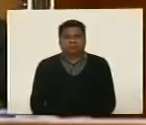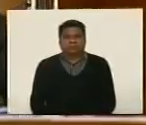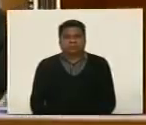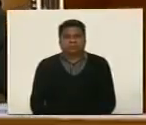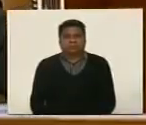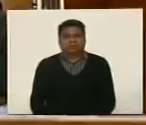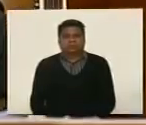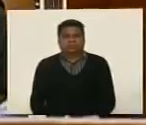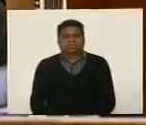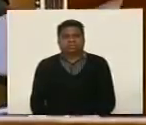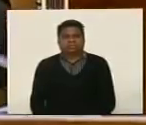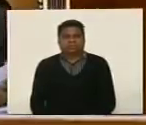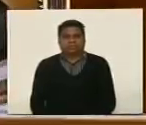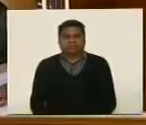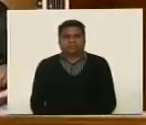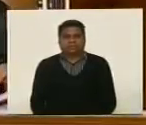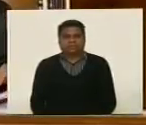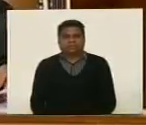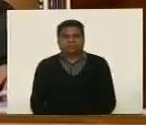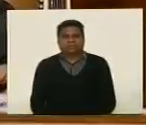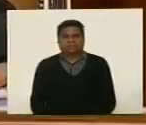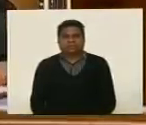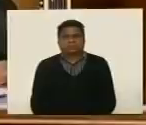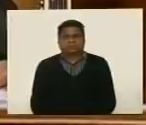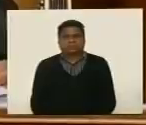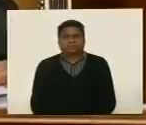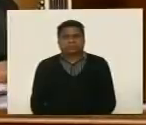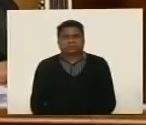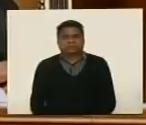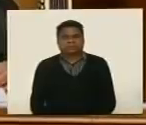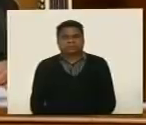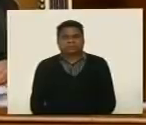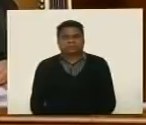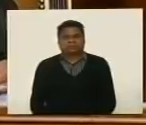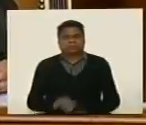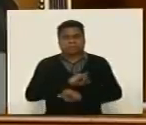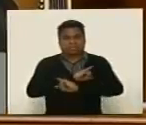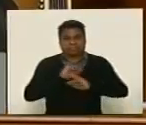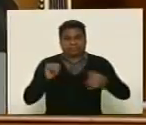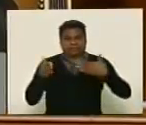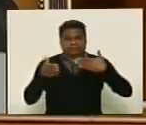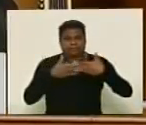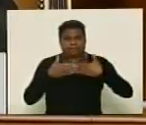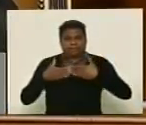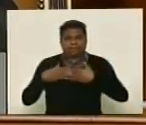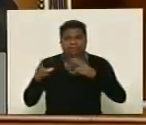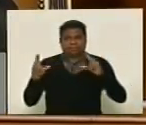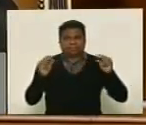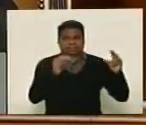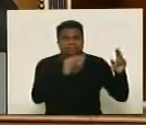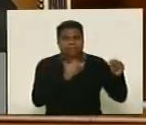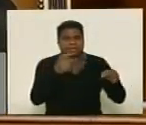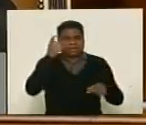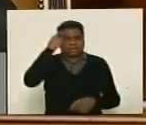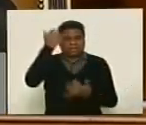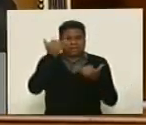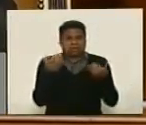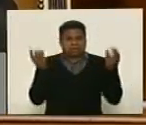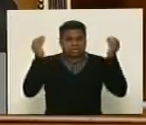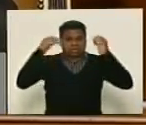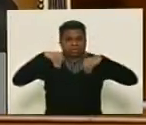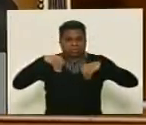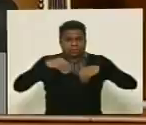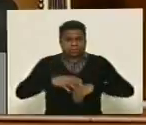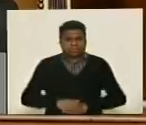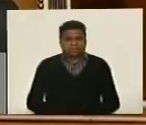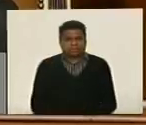Muchísimas gracias al constituyente Enrique Ramos. Y para cerrar el debate del día de hoy de este acuerdo